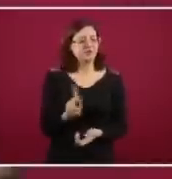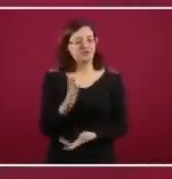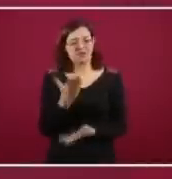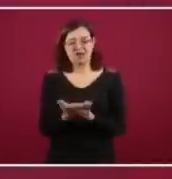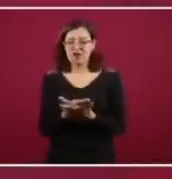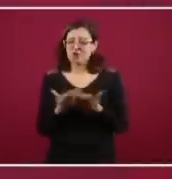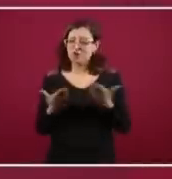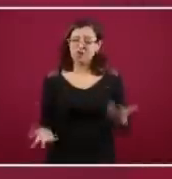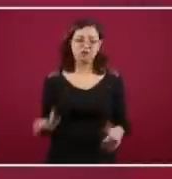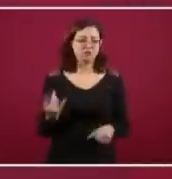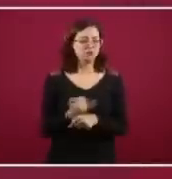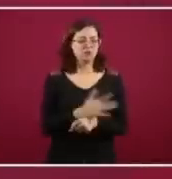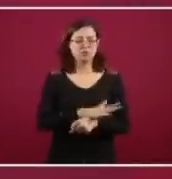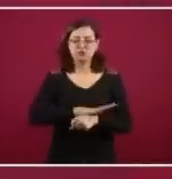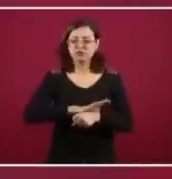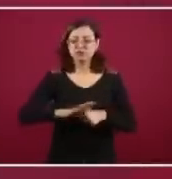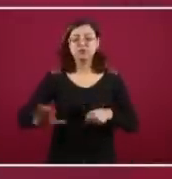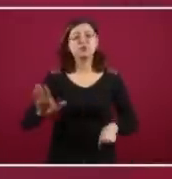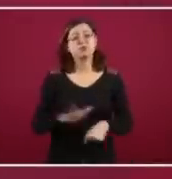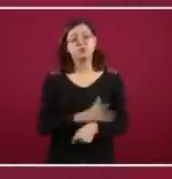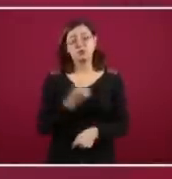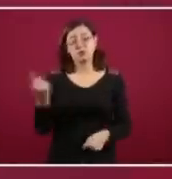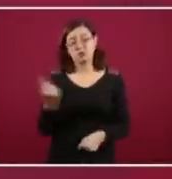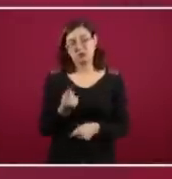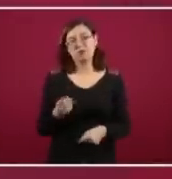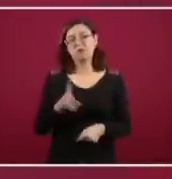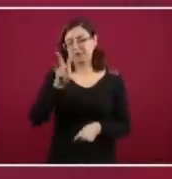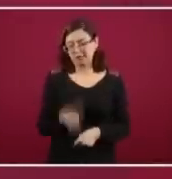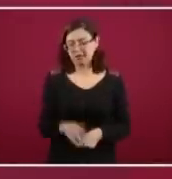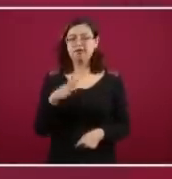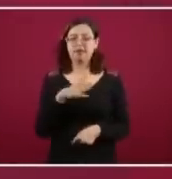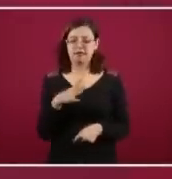puede, porque hay un cambio.